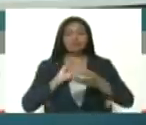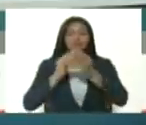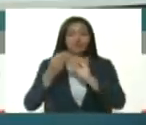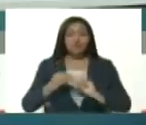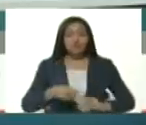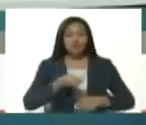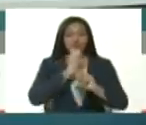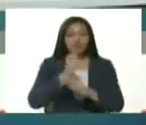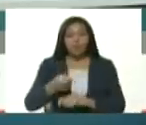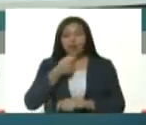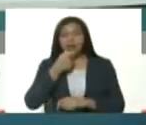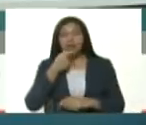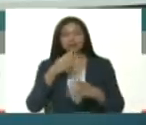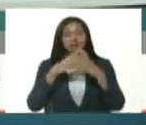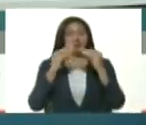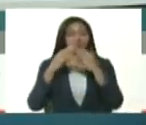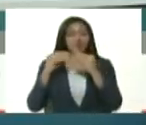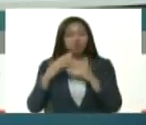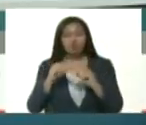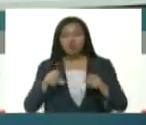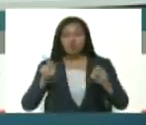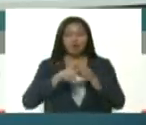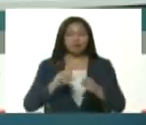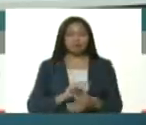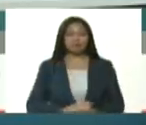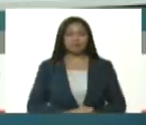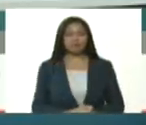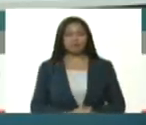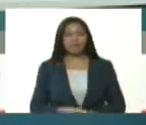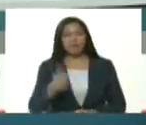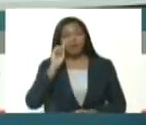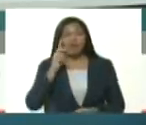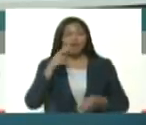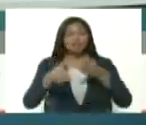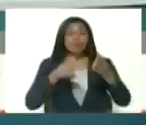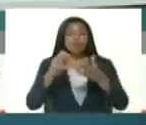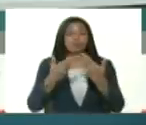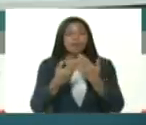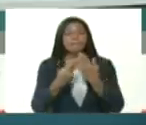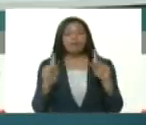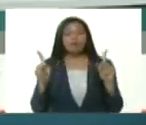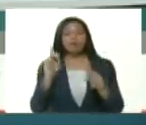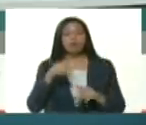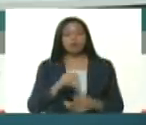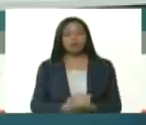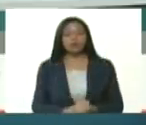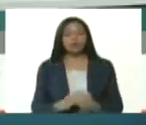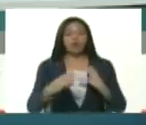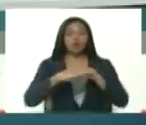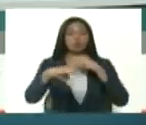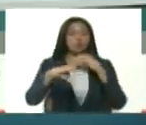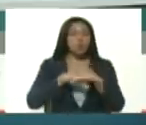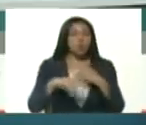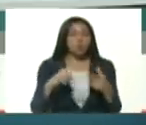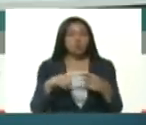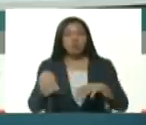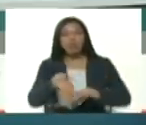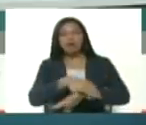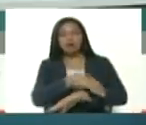todo. Fíjense aquí el transporte público, las unidades de autobuses, las